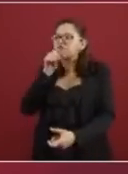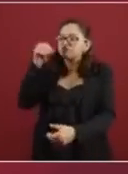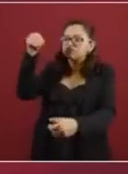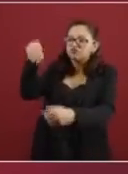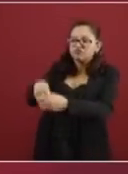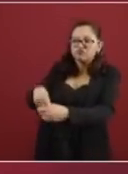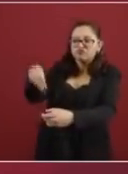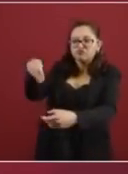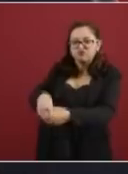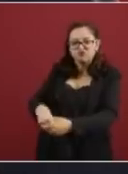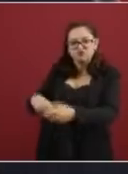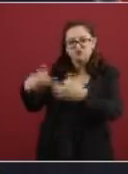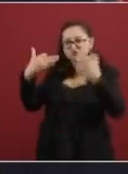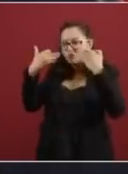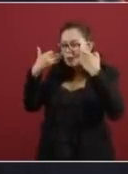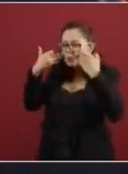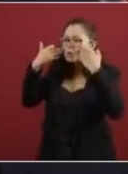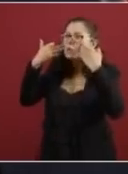y en secreto,